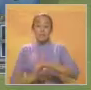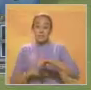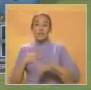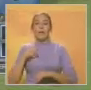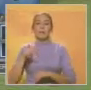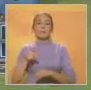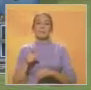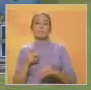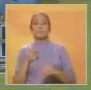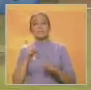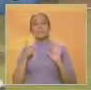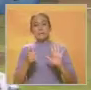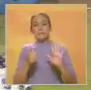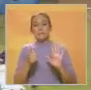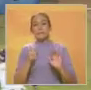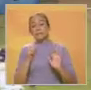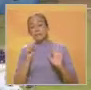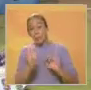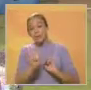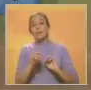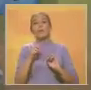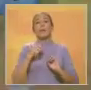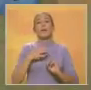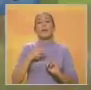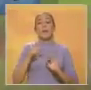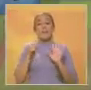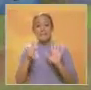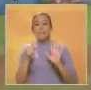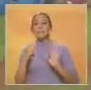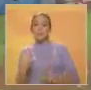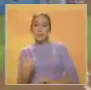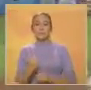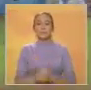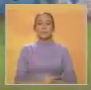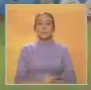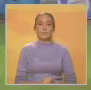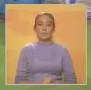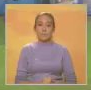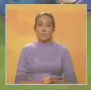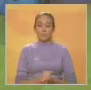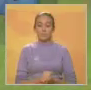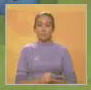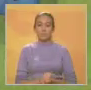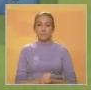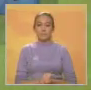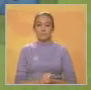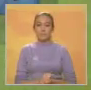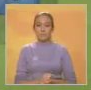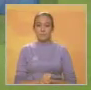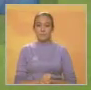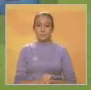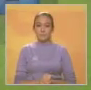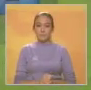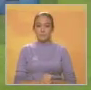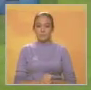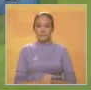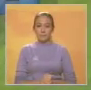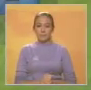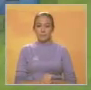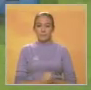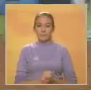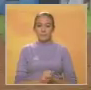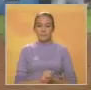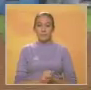carreras por cuatro el abridor de la tribu reniel pinto obtuvo su quinto Triunfo de la safra y es el líder de este renglón